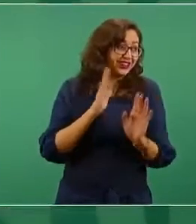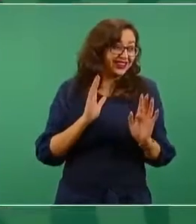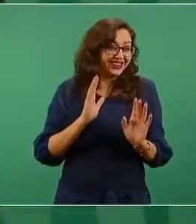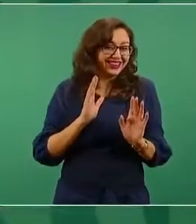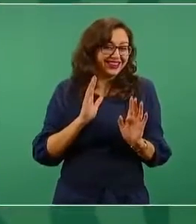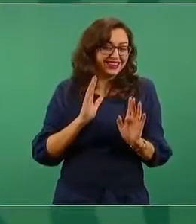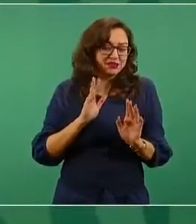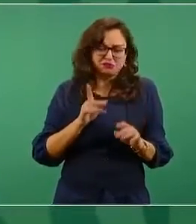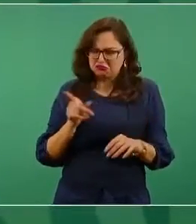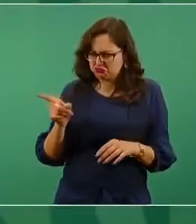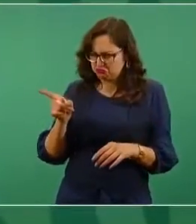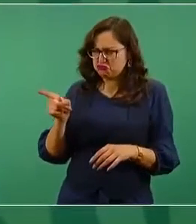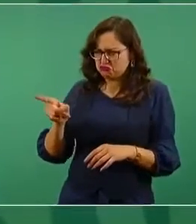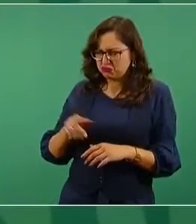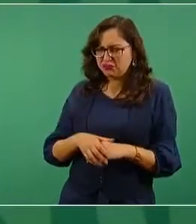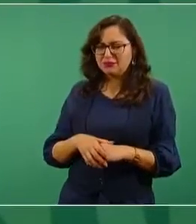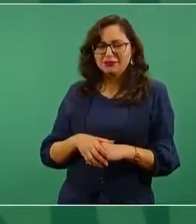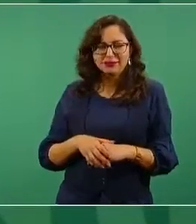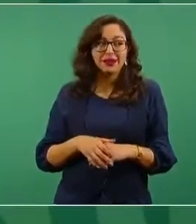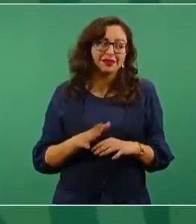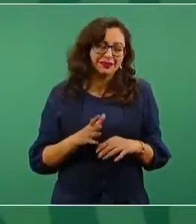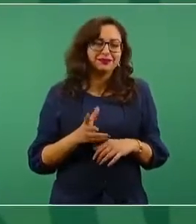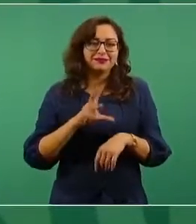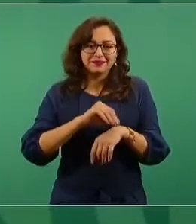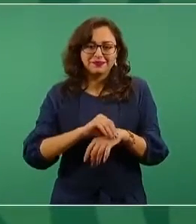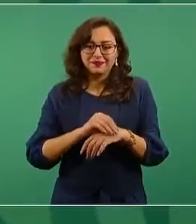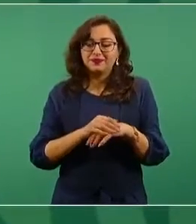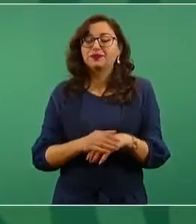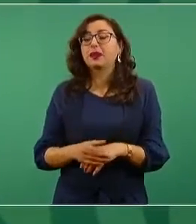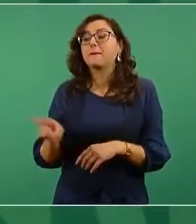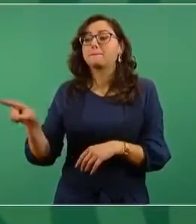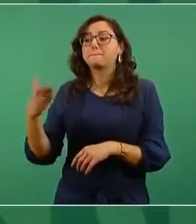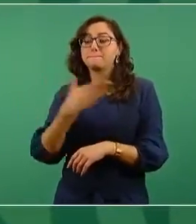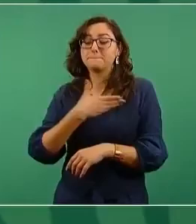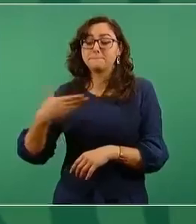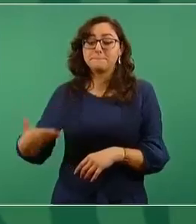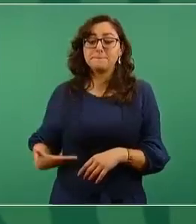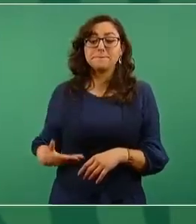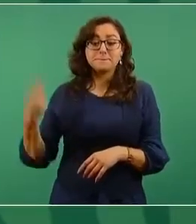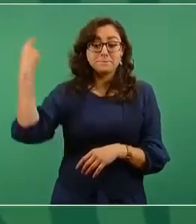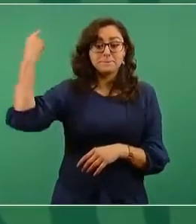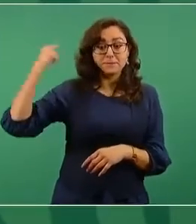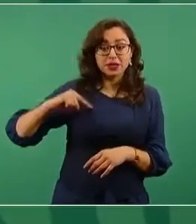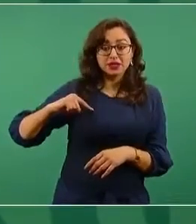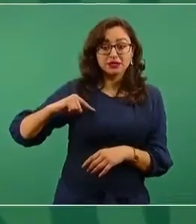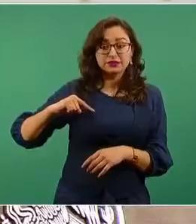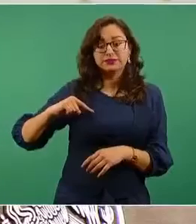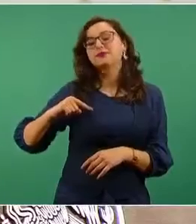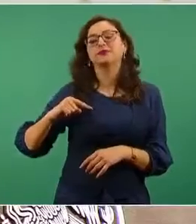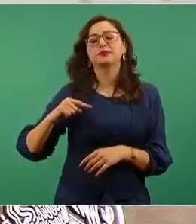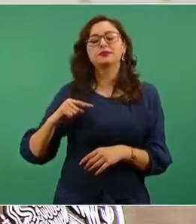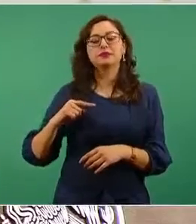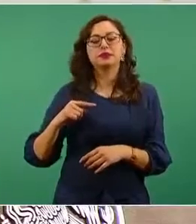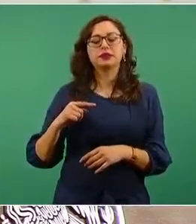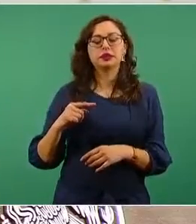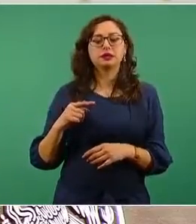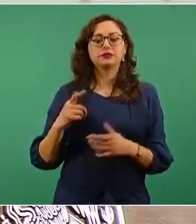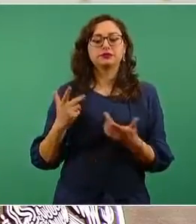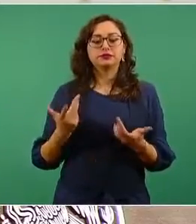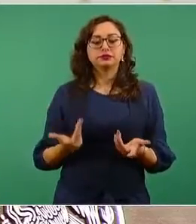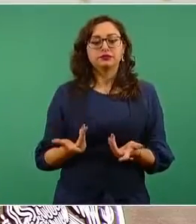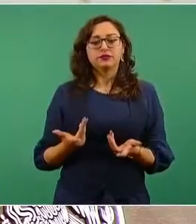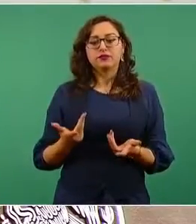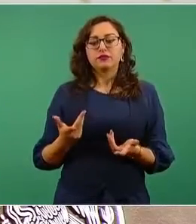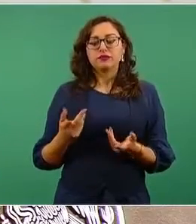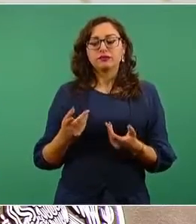El presidente me instruyó para que entremos en contacto primero con el